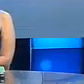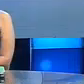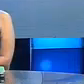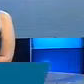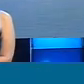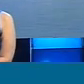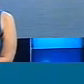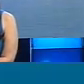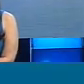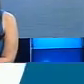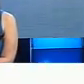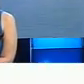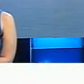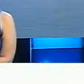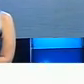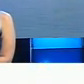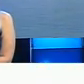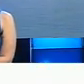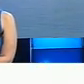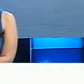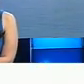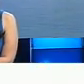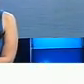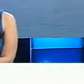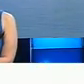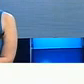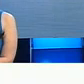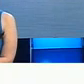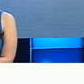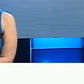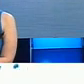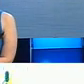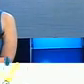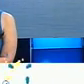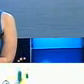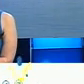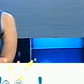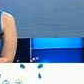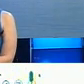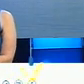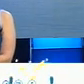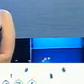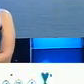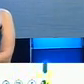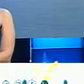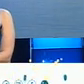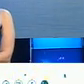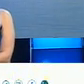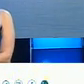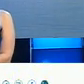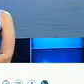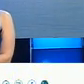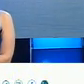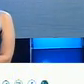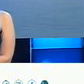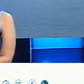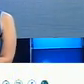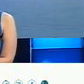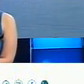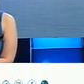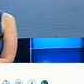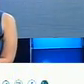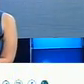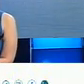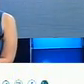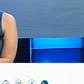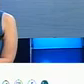La zona norte del departamento de San Salvador está en riesgo, de acuerdo a productores agrícolas, es la más vulnerable ante el